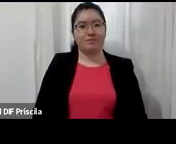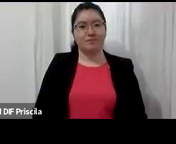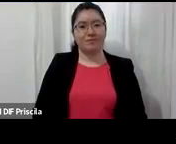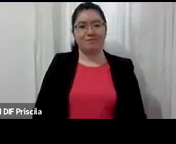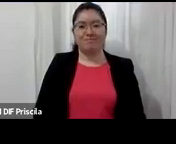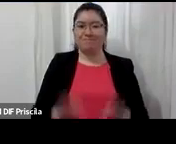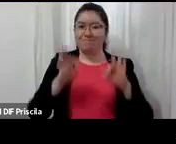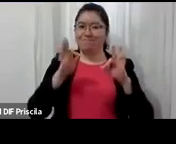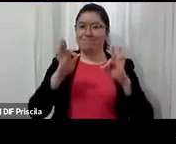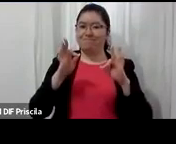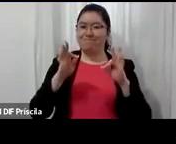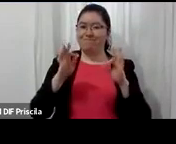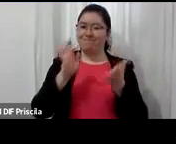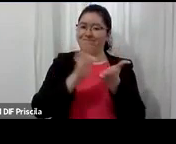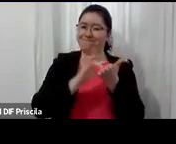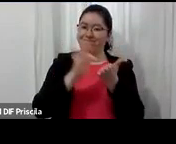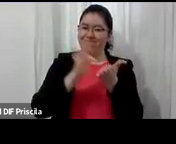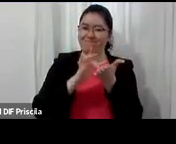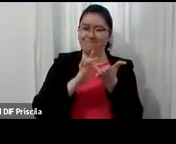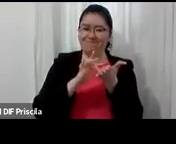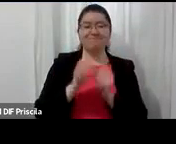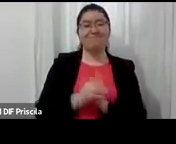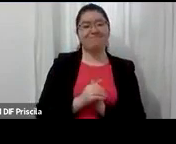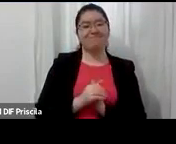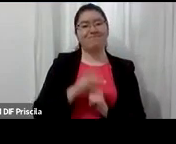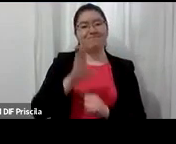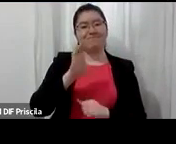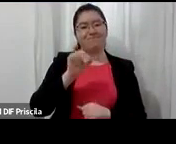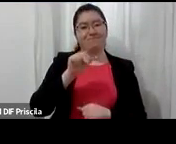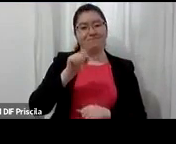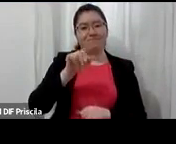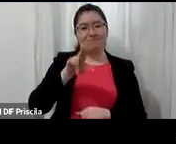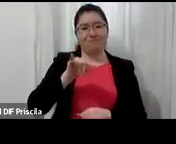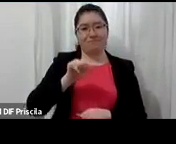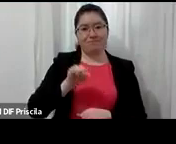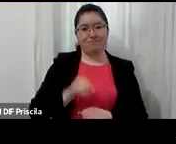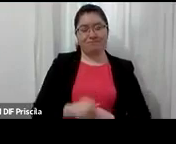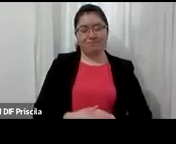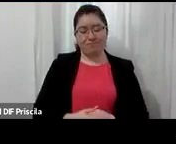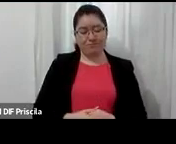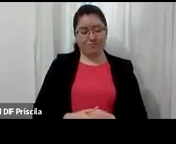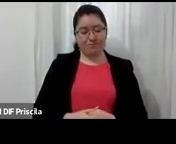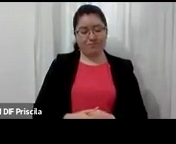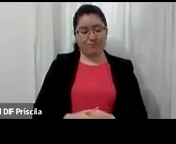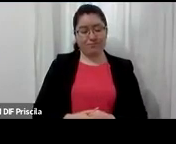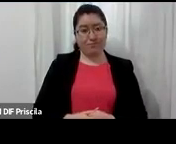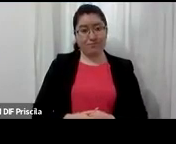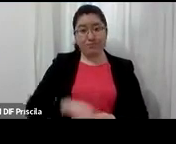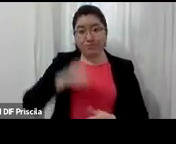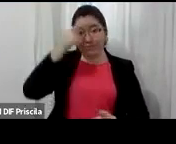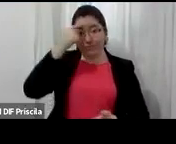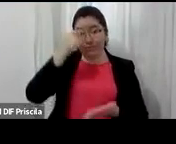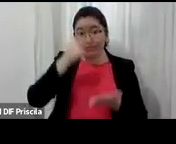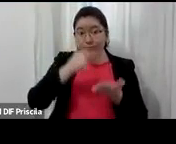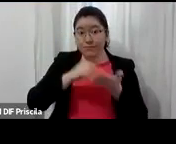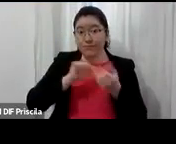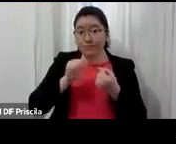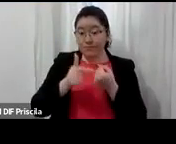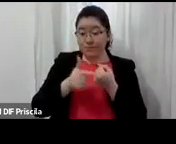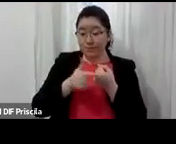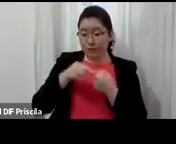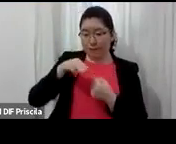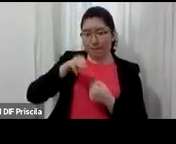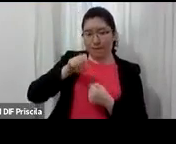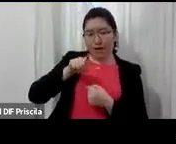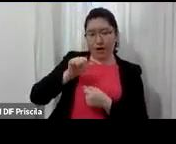Excelente, muchísimas gracias, Citlali. Creo que una de las cosas que mencionaba Malú es fundamental y